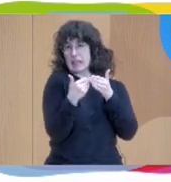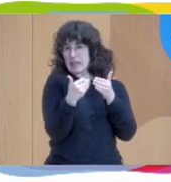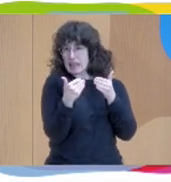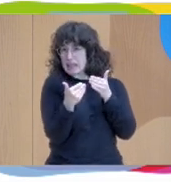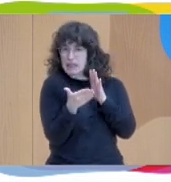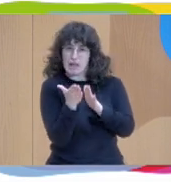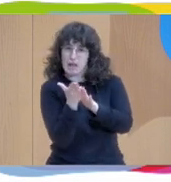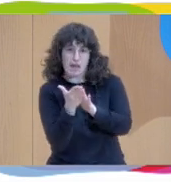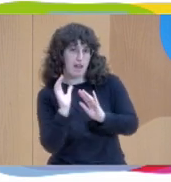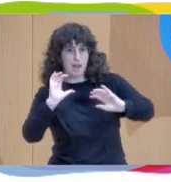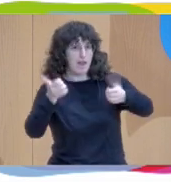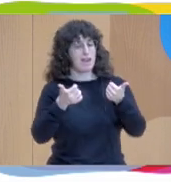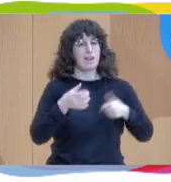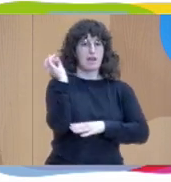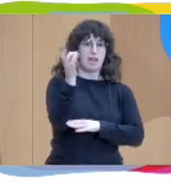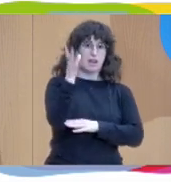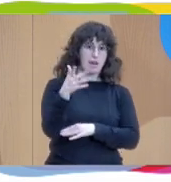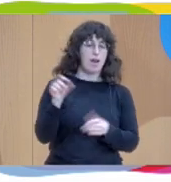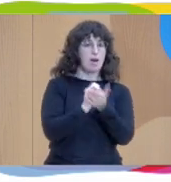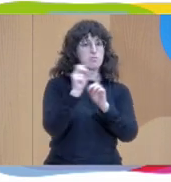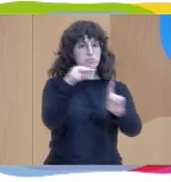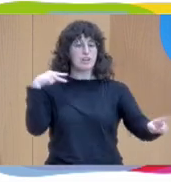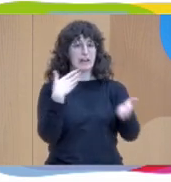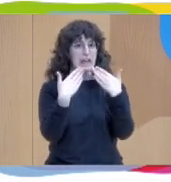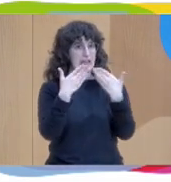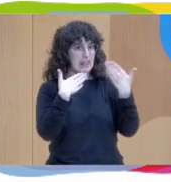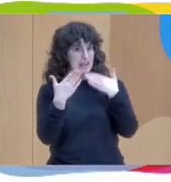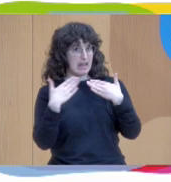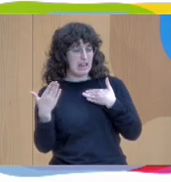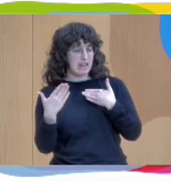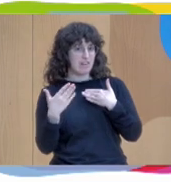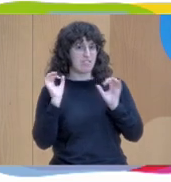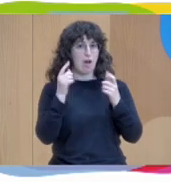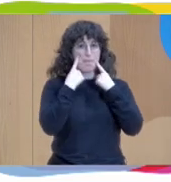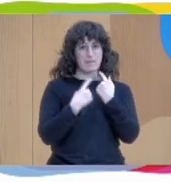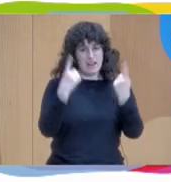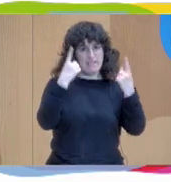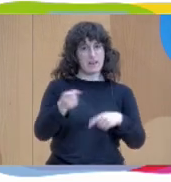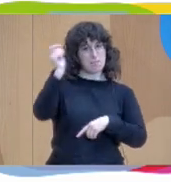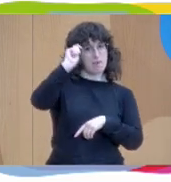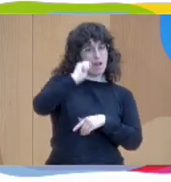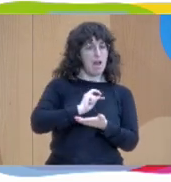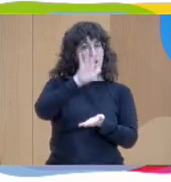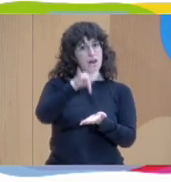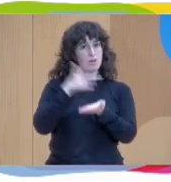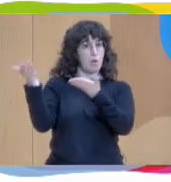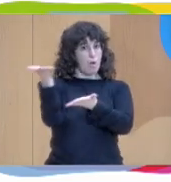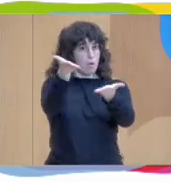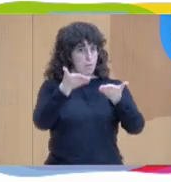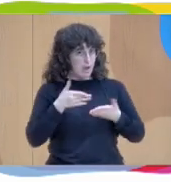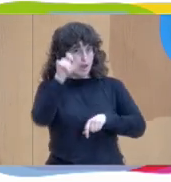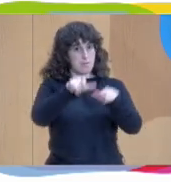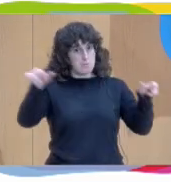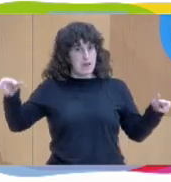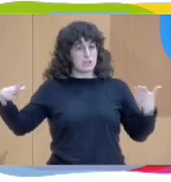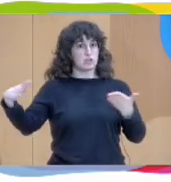Internacional del enfoque dialógico que celebramos por primera vez en Pamplona y quiero dar la bienvenida a todas las personas